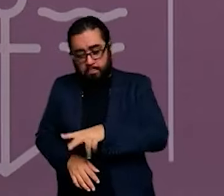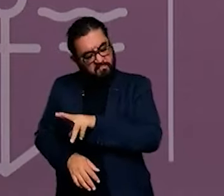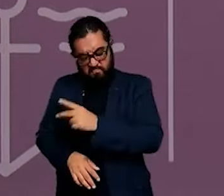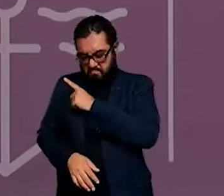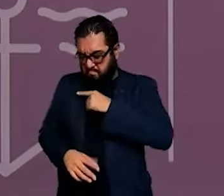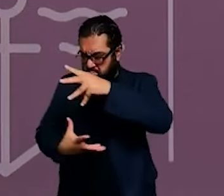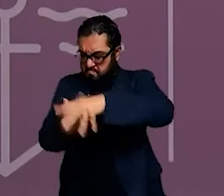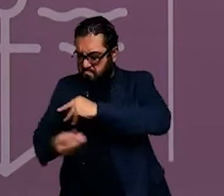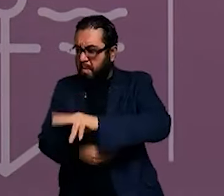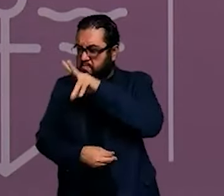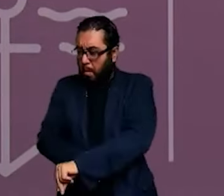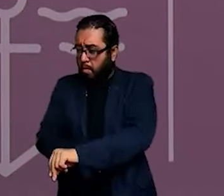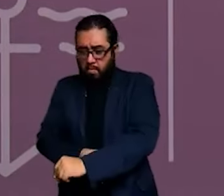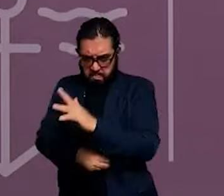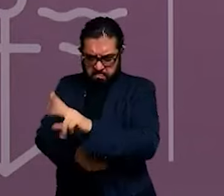que